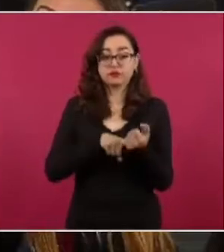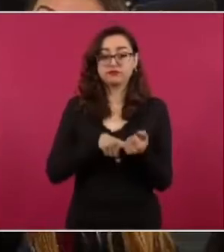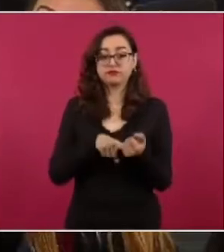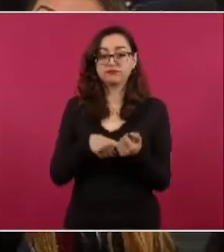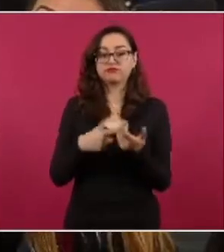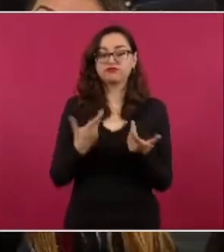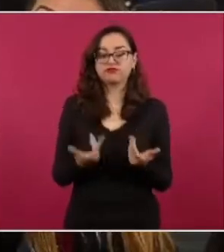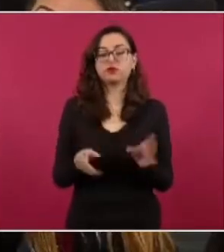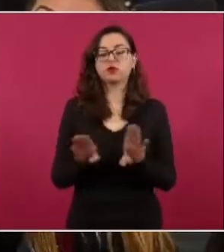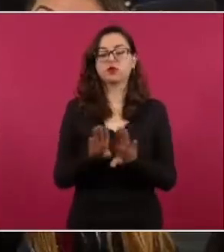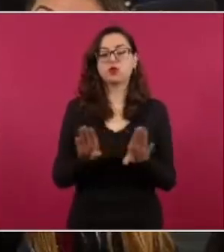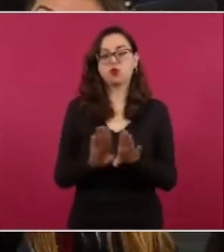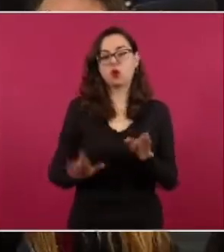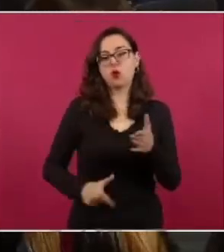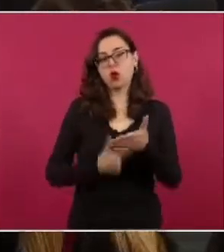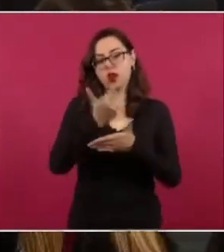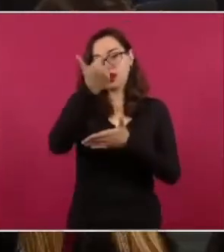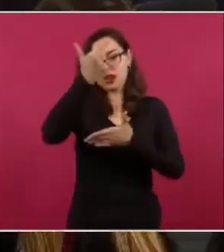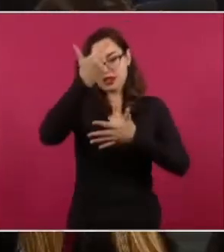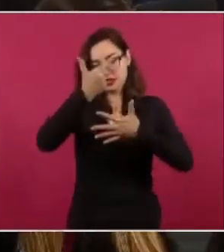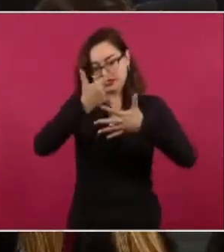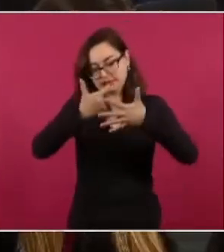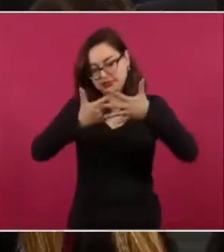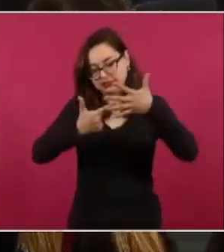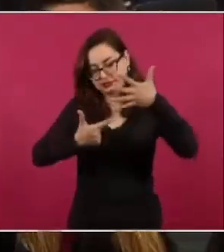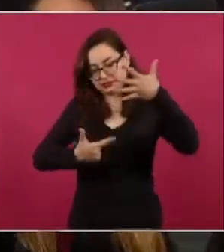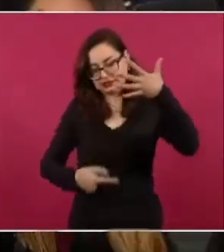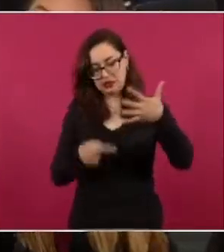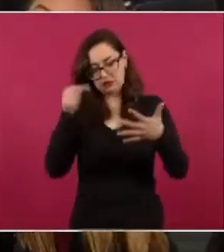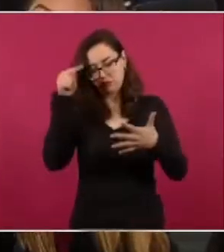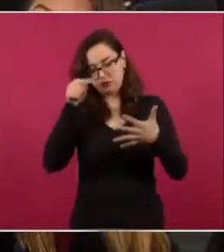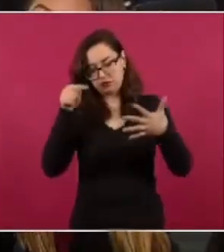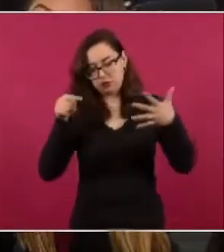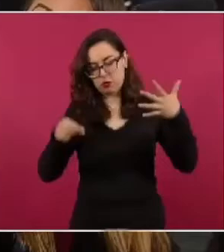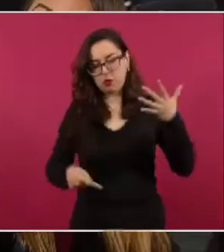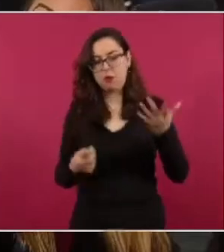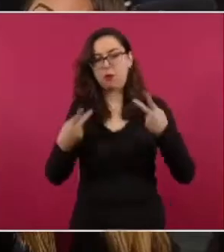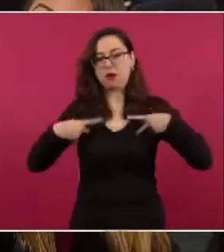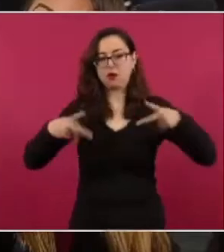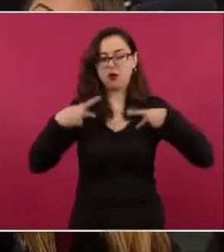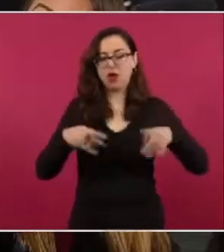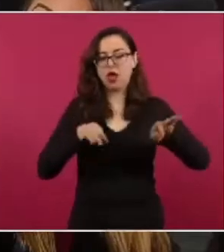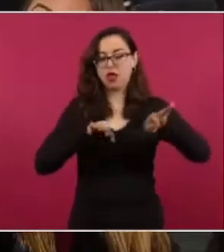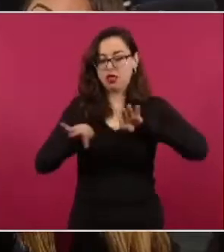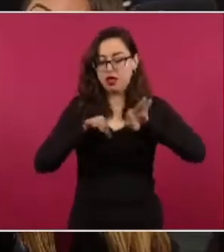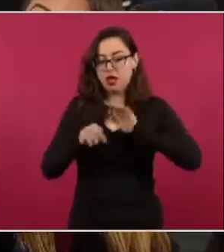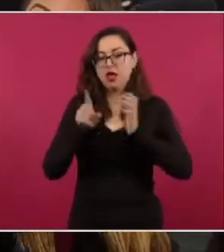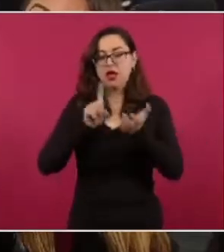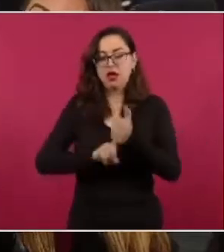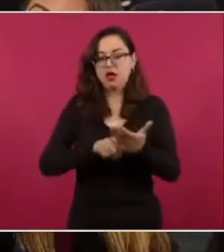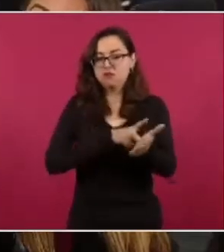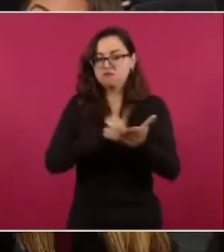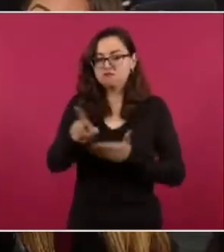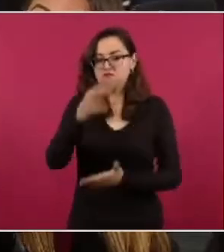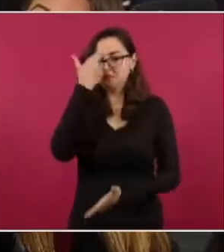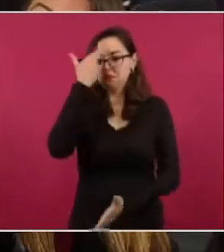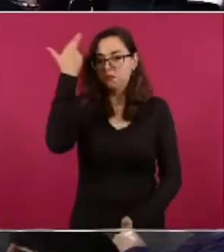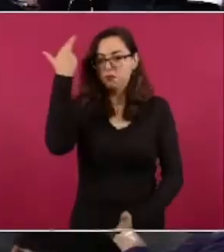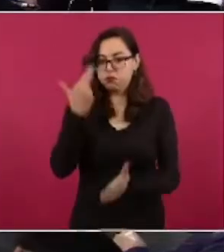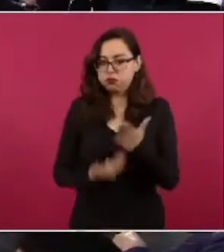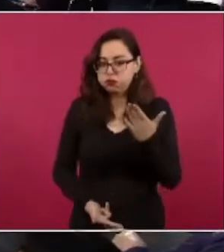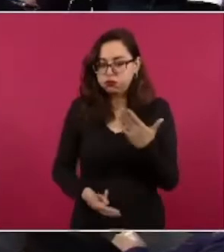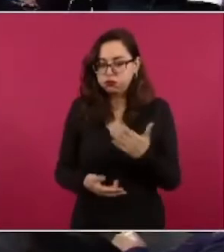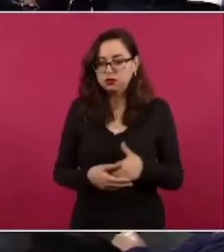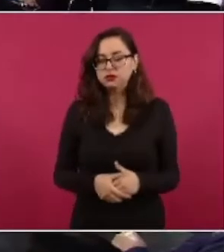una extensa lista de acciones que incumplen y violan los derechos de las y los trabajadores de limpieza. Por ejemplo,